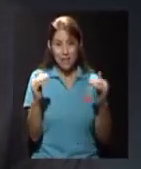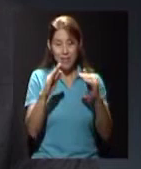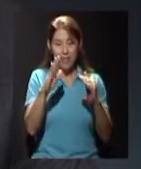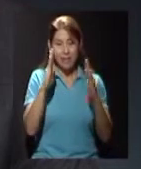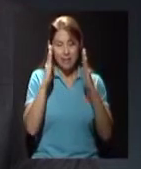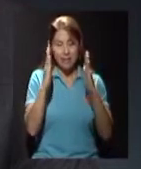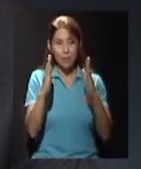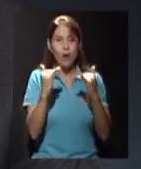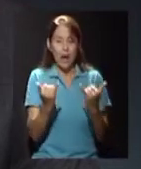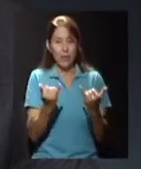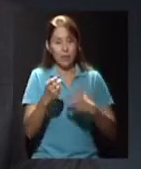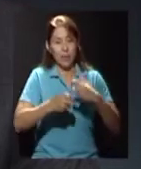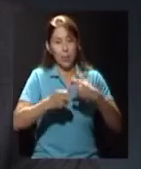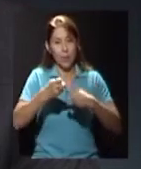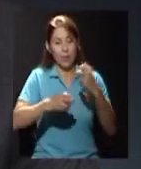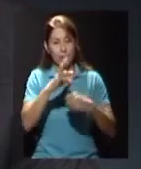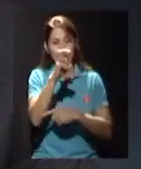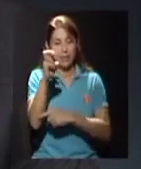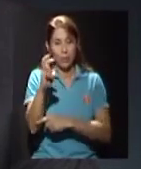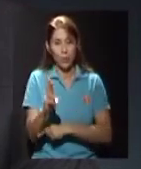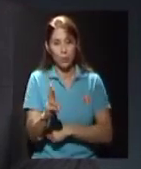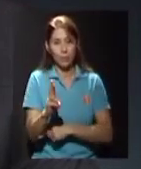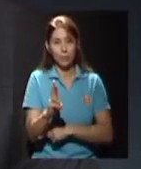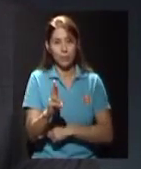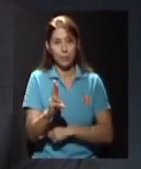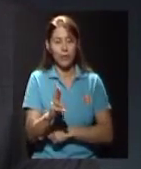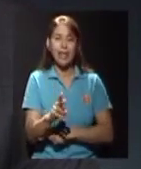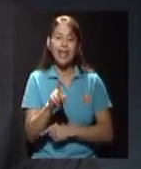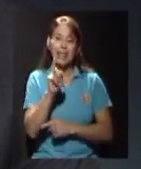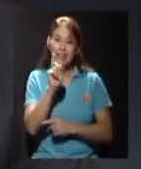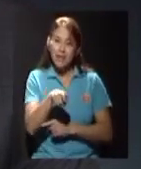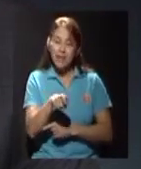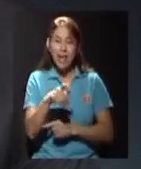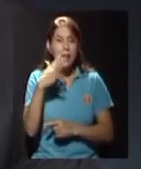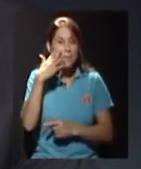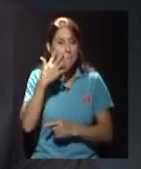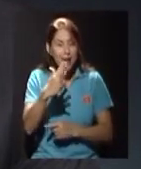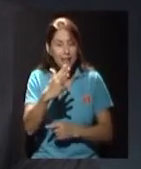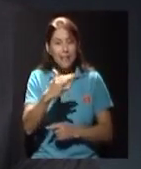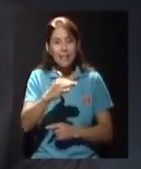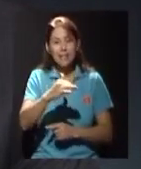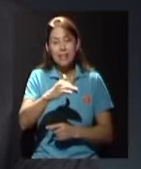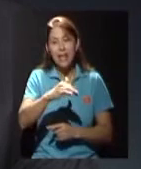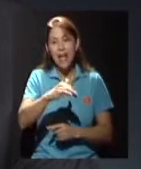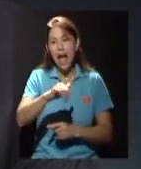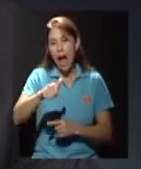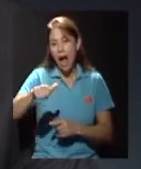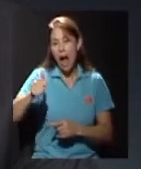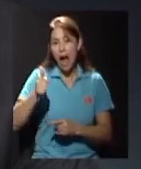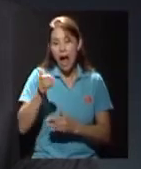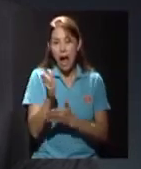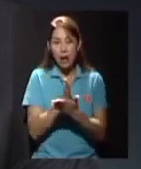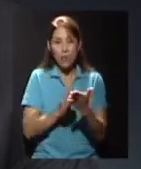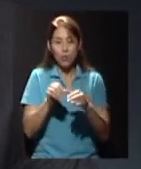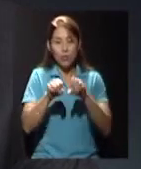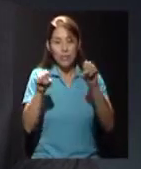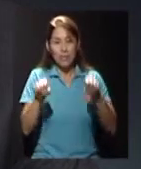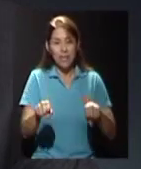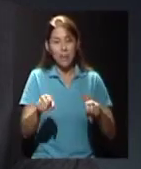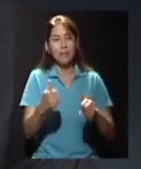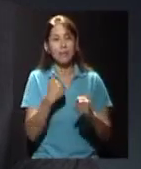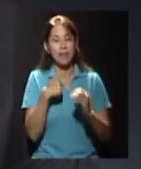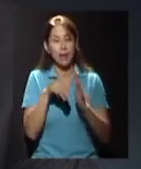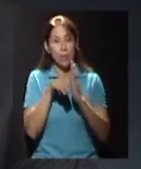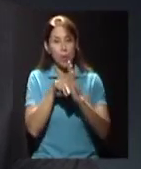de parecerse cada vez más a algunos sistemas que tienen un modelo de